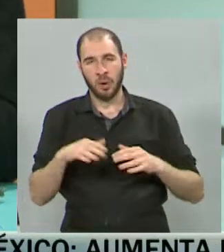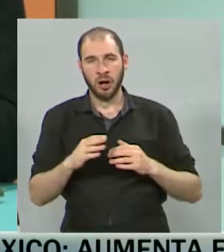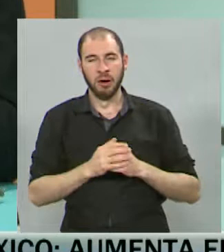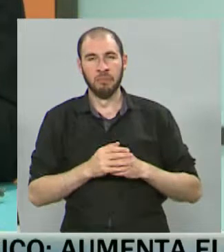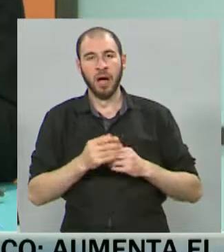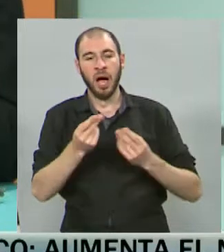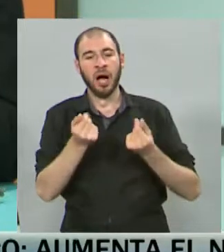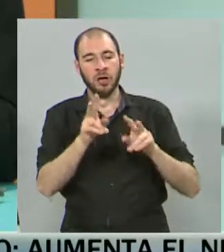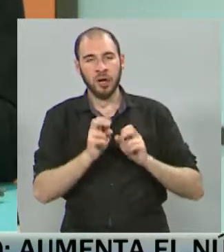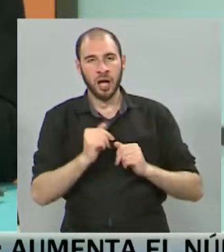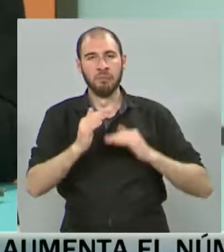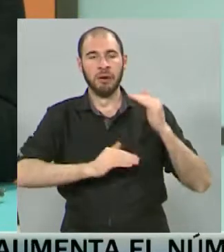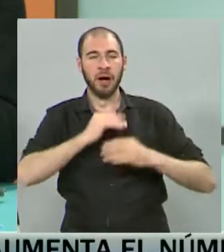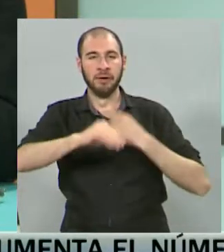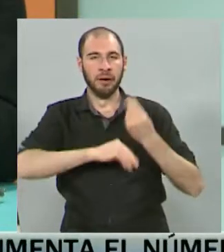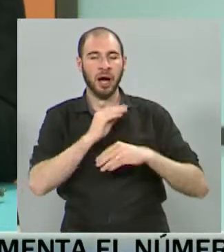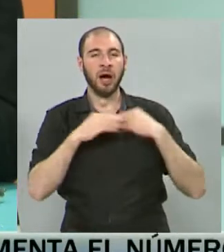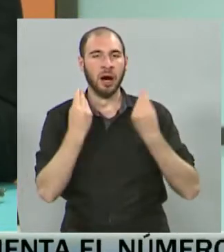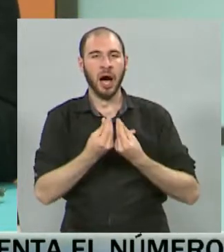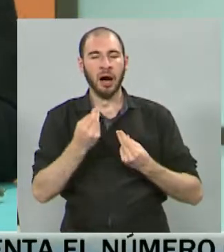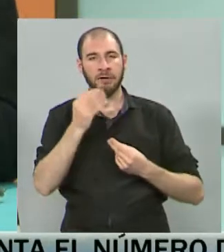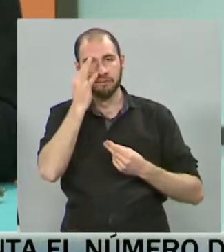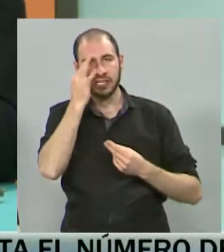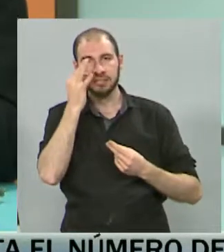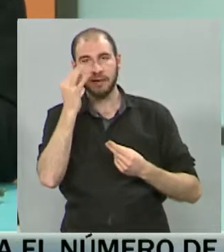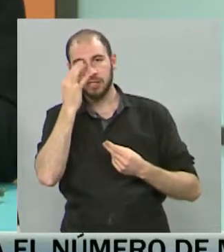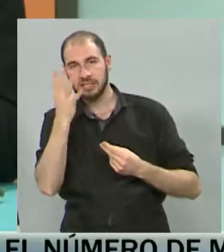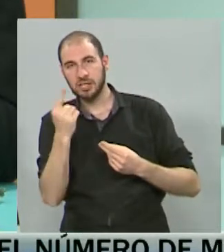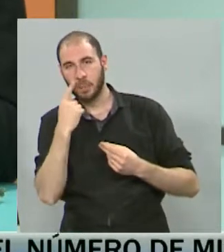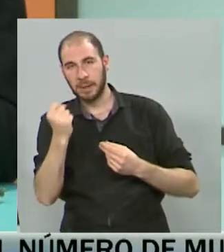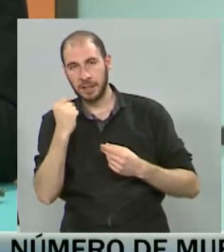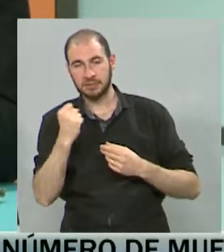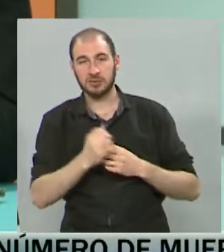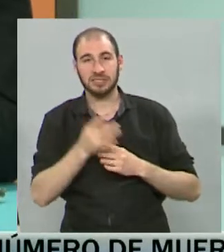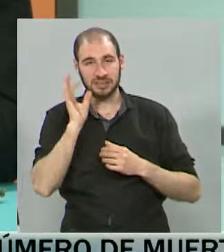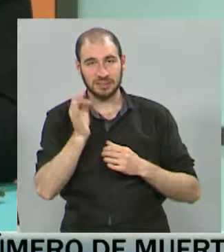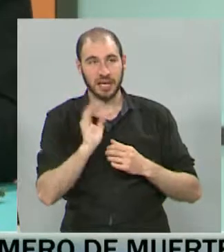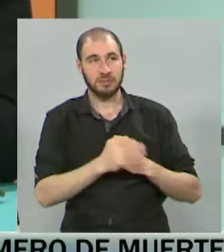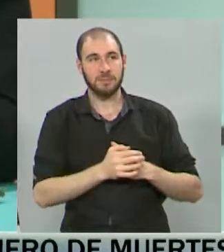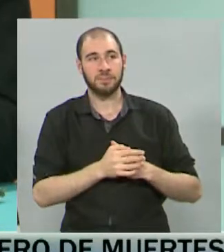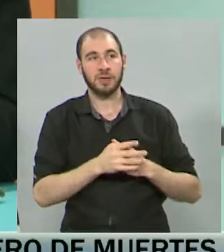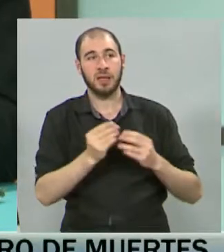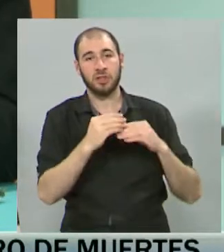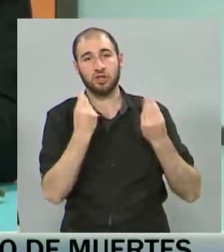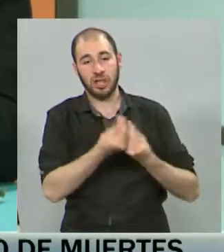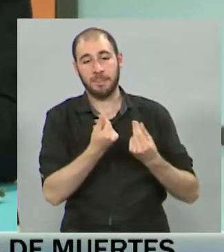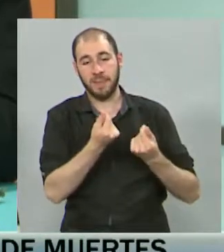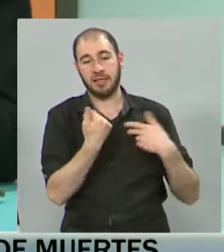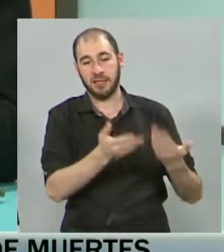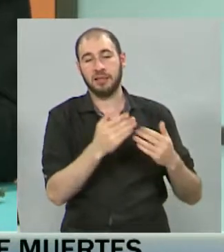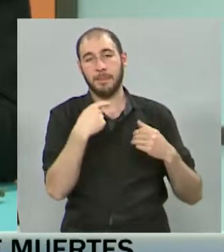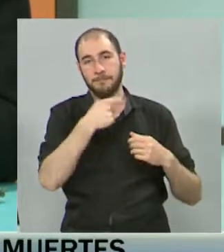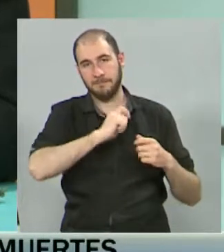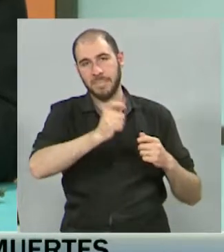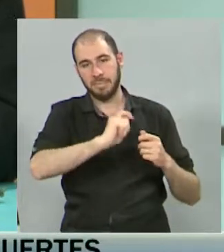un ingreso promedio familiar de entre los 20.000 y 25.000 pesos sabe que tiene que contar con ese monto para destinarlo todos